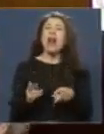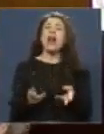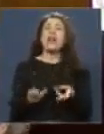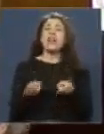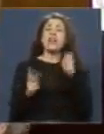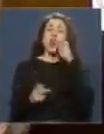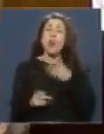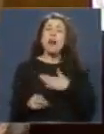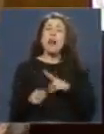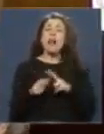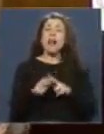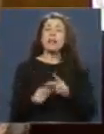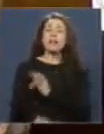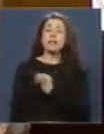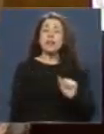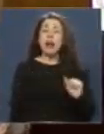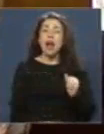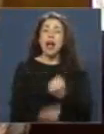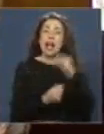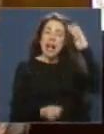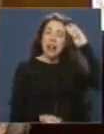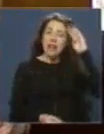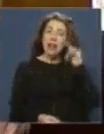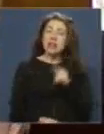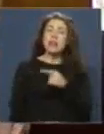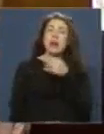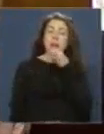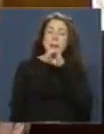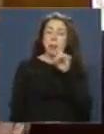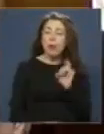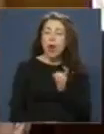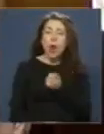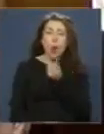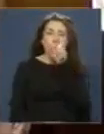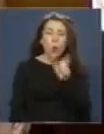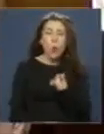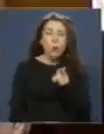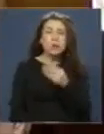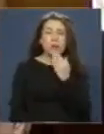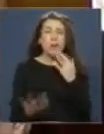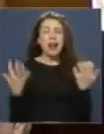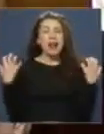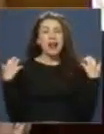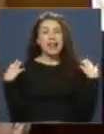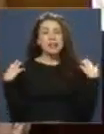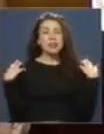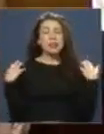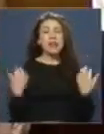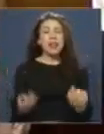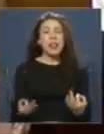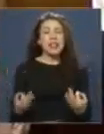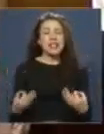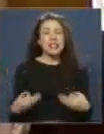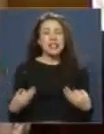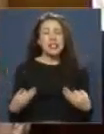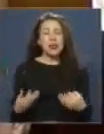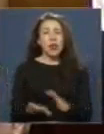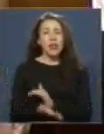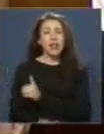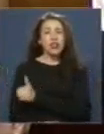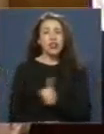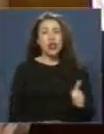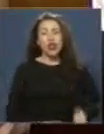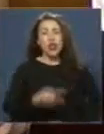Armadas y Carabineros solamente? ¿No es acaso usted el responsable de la seguridad de todos